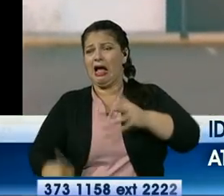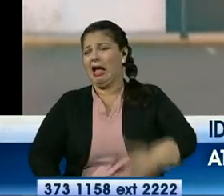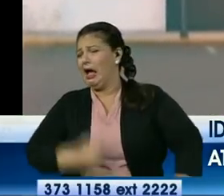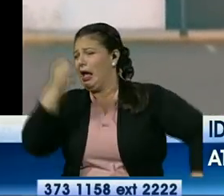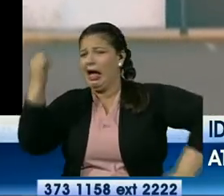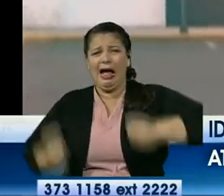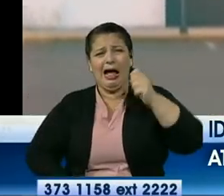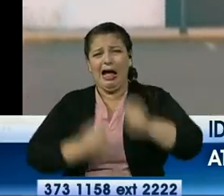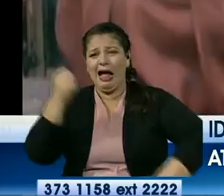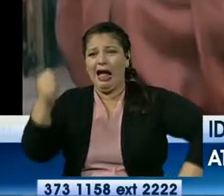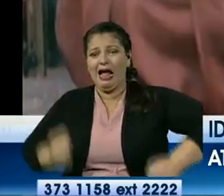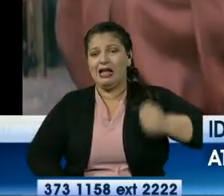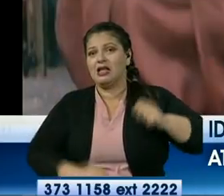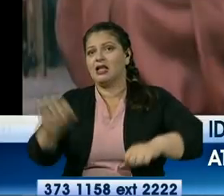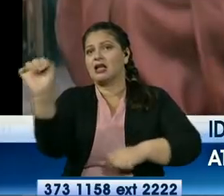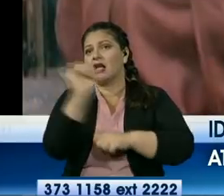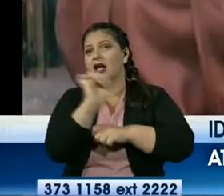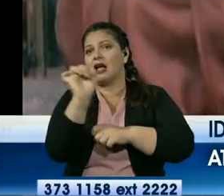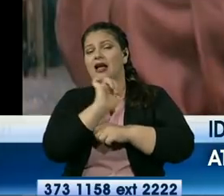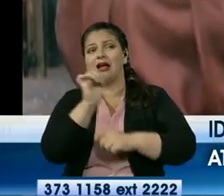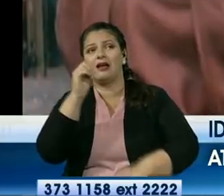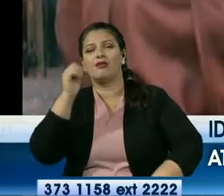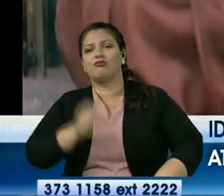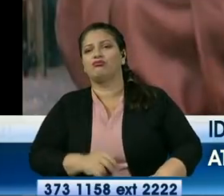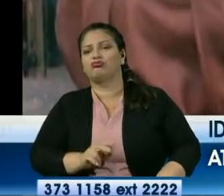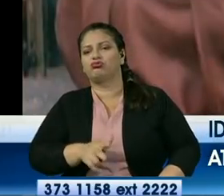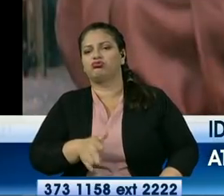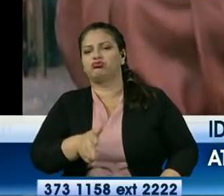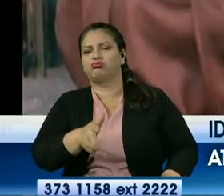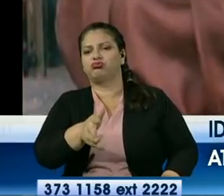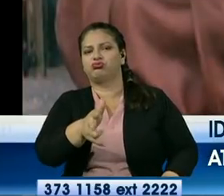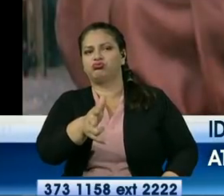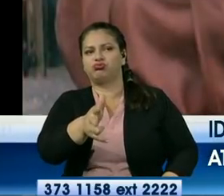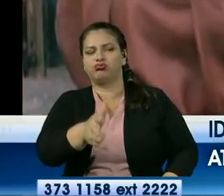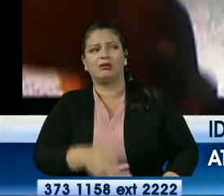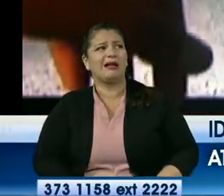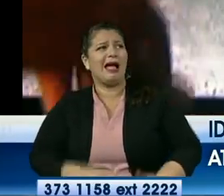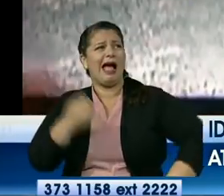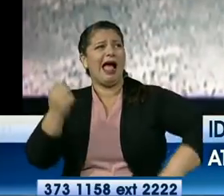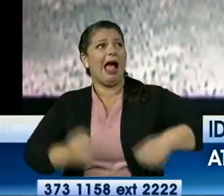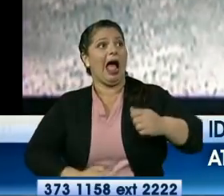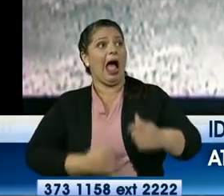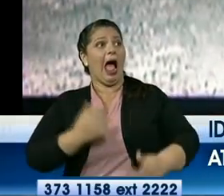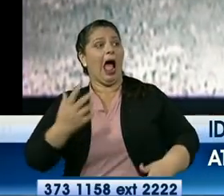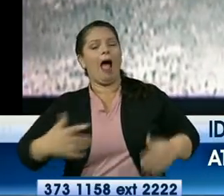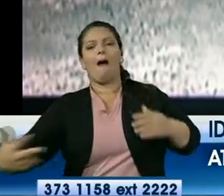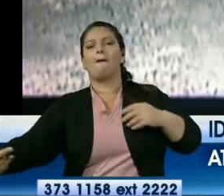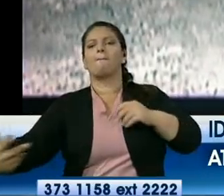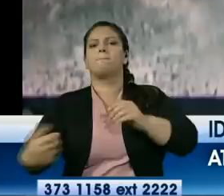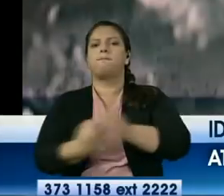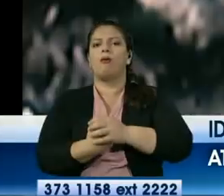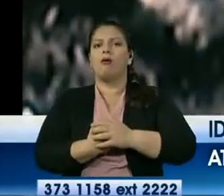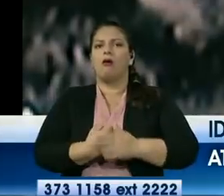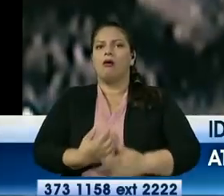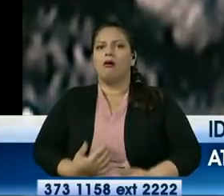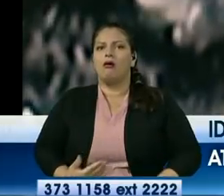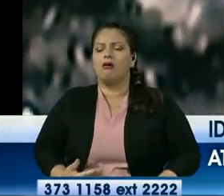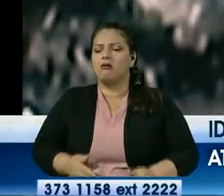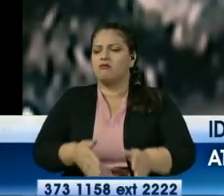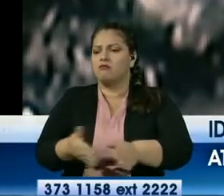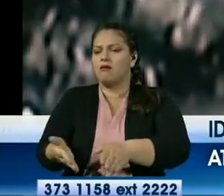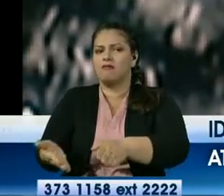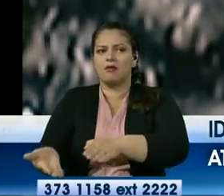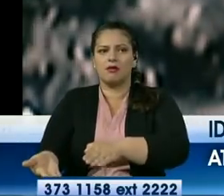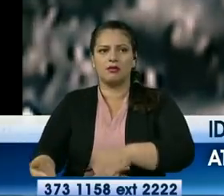muerto. Al igual que su compañero, que también fue identificado. Los dos estaban aquel día sin zapatos y sin documentos